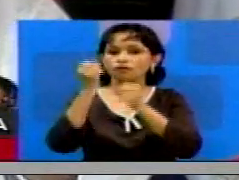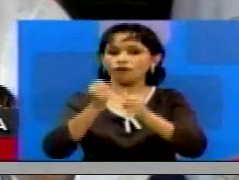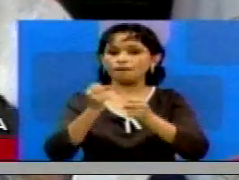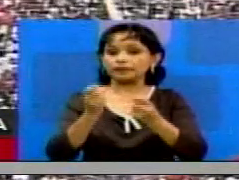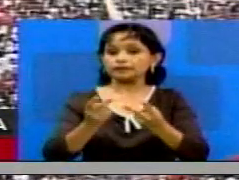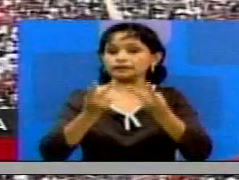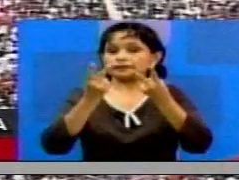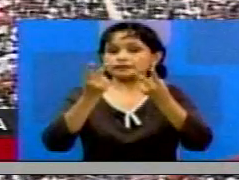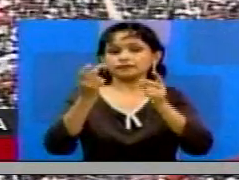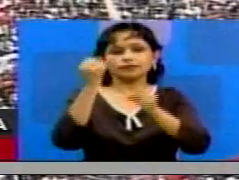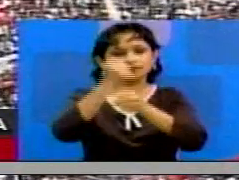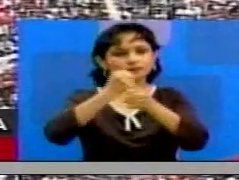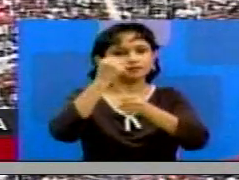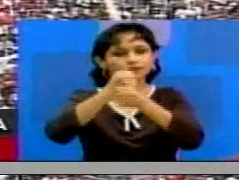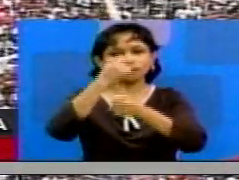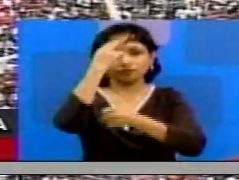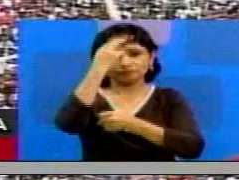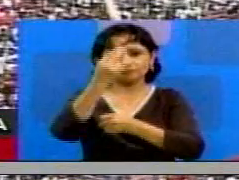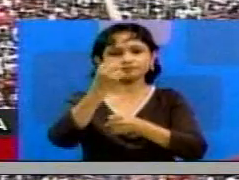trabajo.